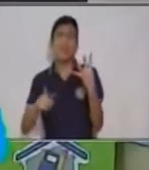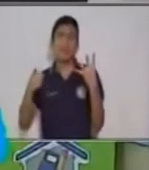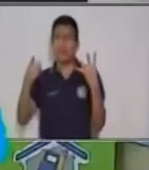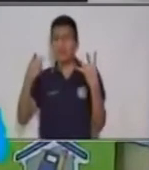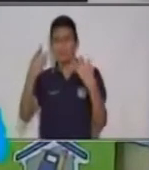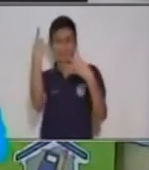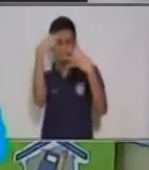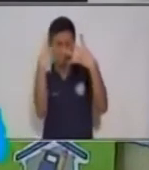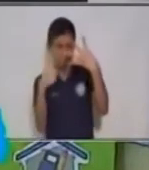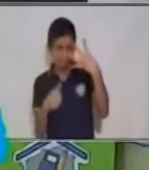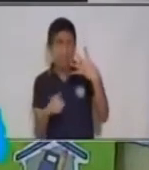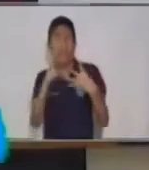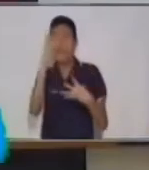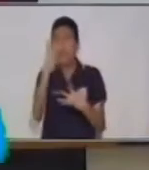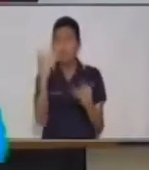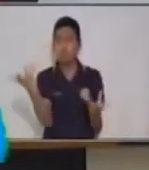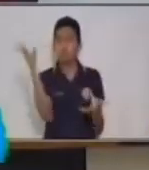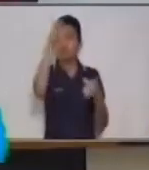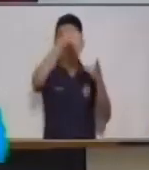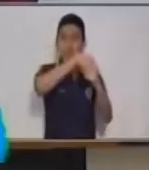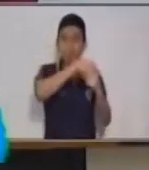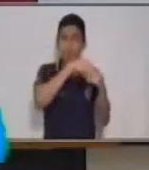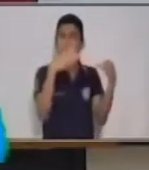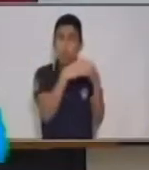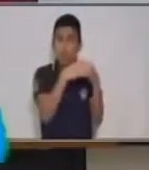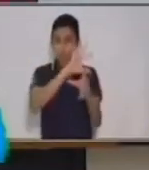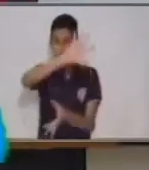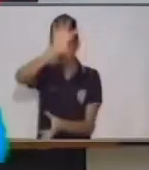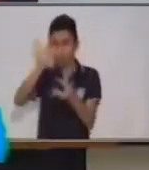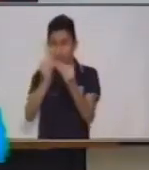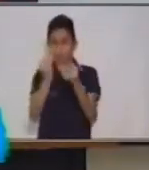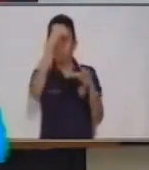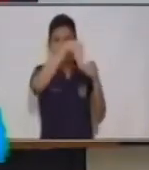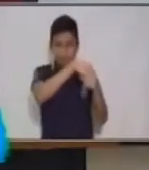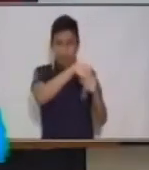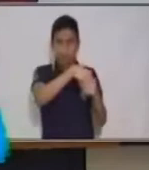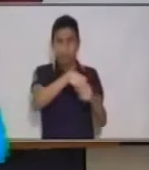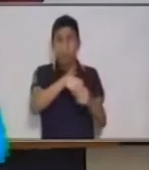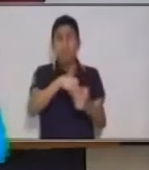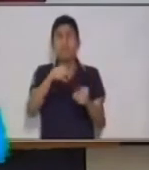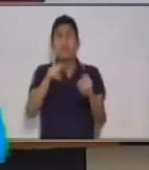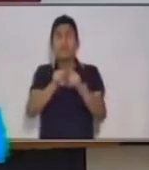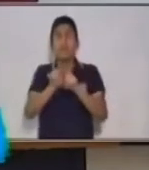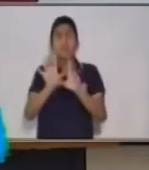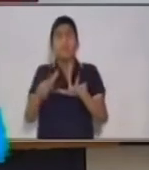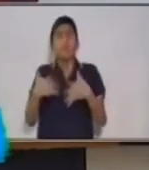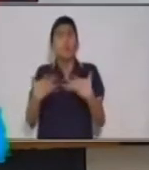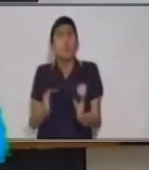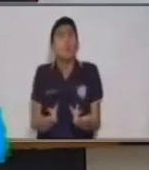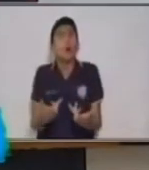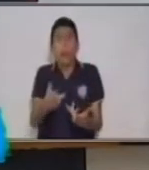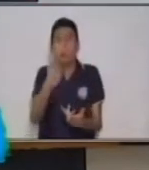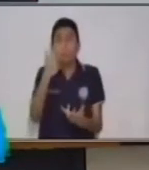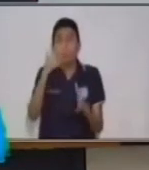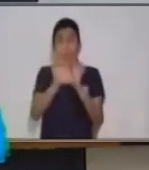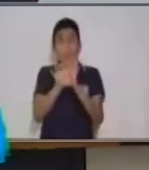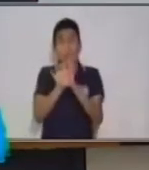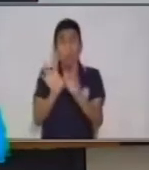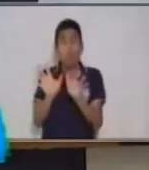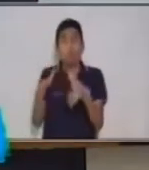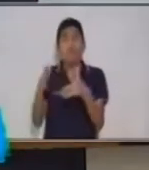en fin, todo eso pertenece a un solo conjunto. Entonces, la representación enumerativa me va a decir a mí, por medio